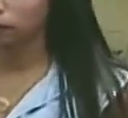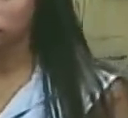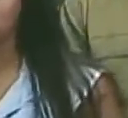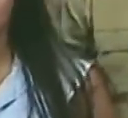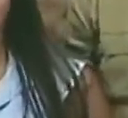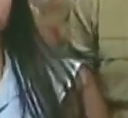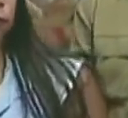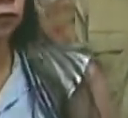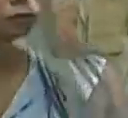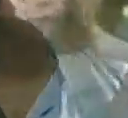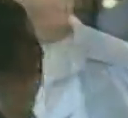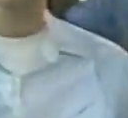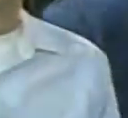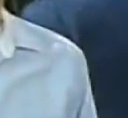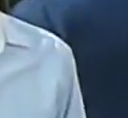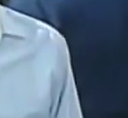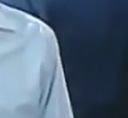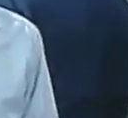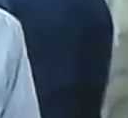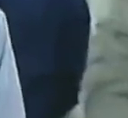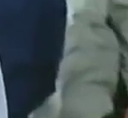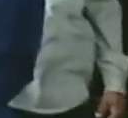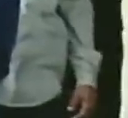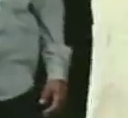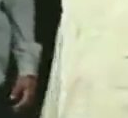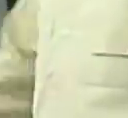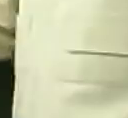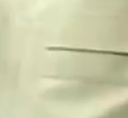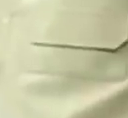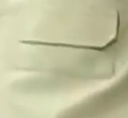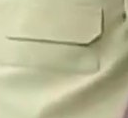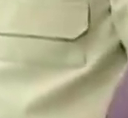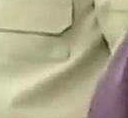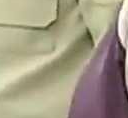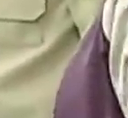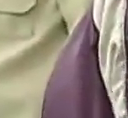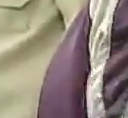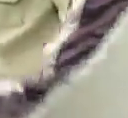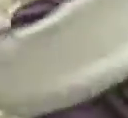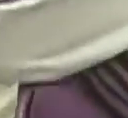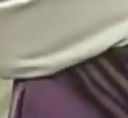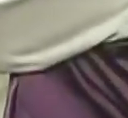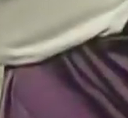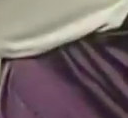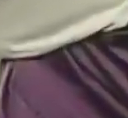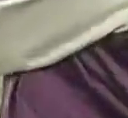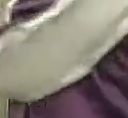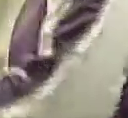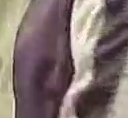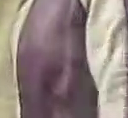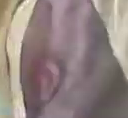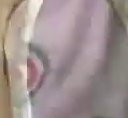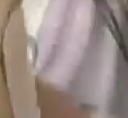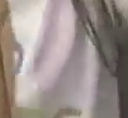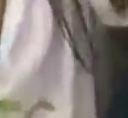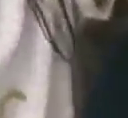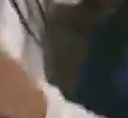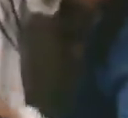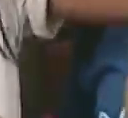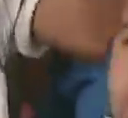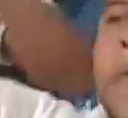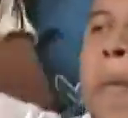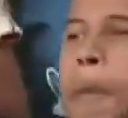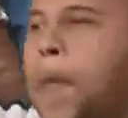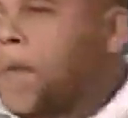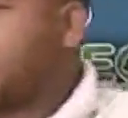sueños y alcanzar sus metas, hacerlo realidad es mi gente buena. Yo quiero una bulla de Chamba Juvenil.